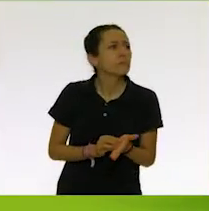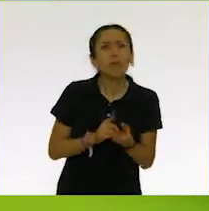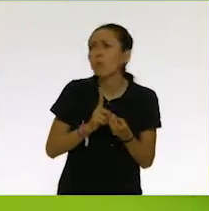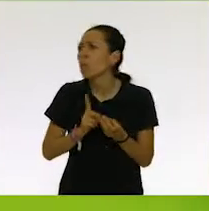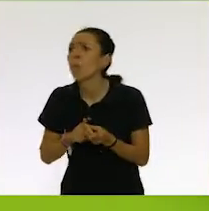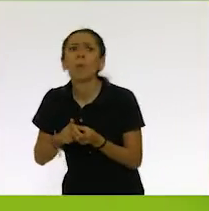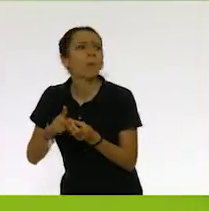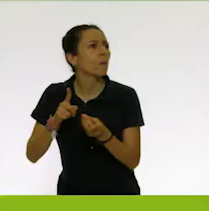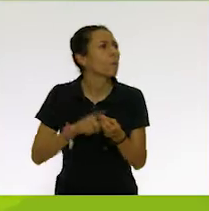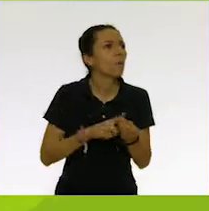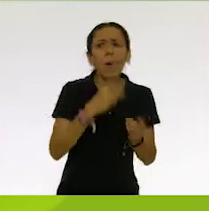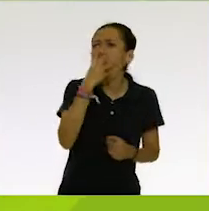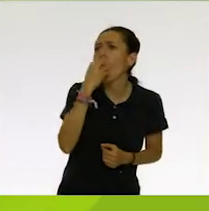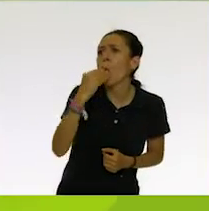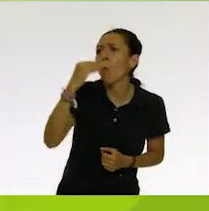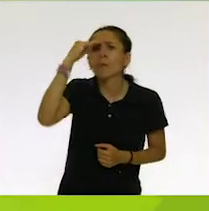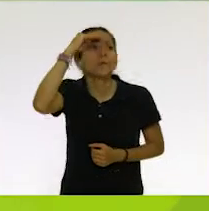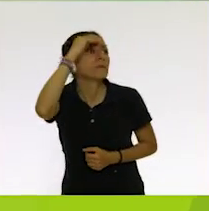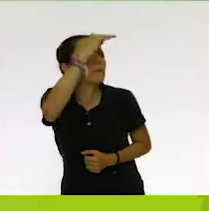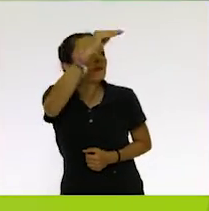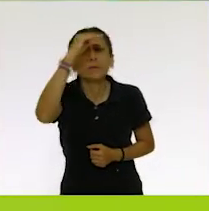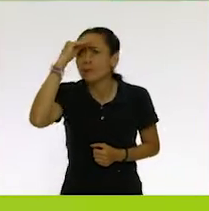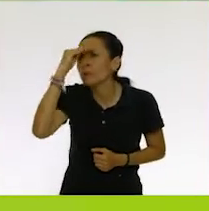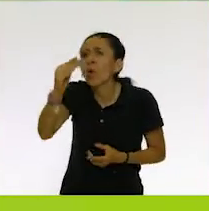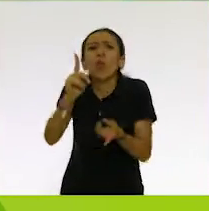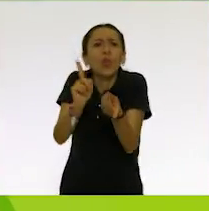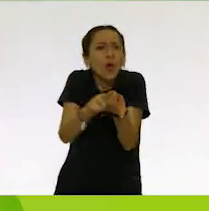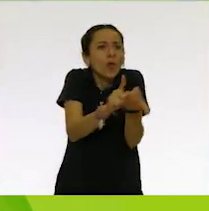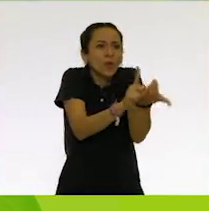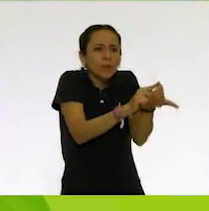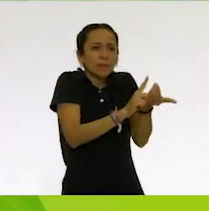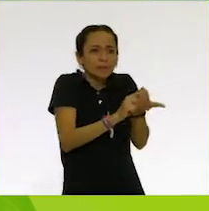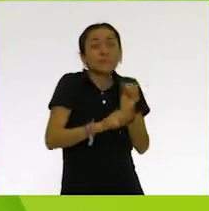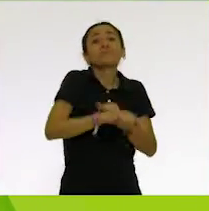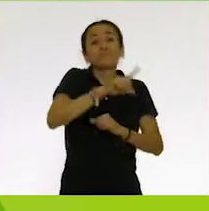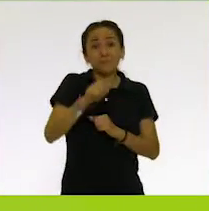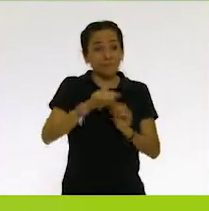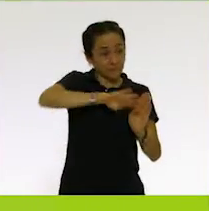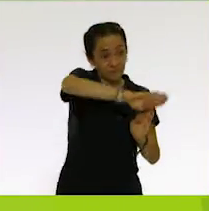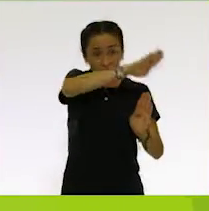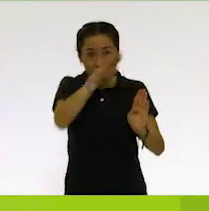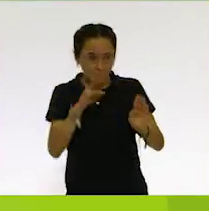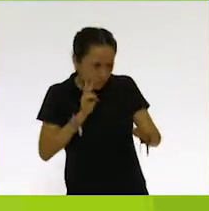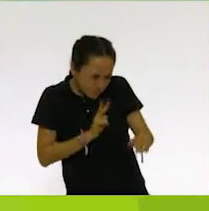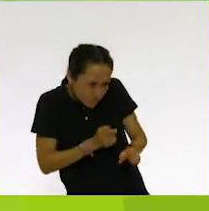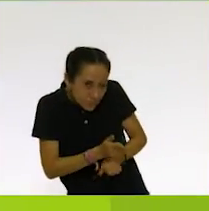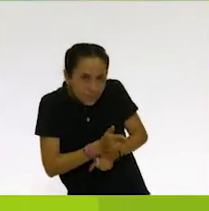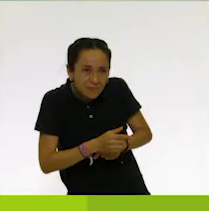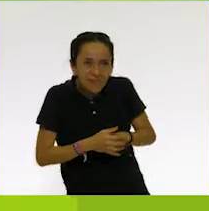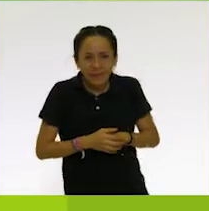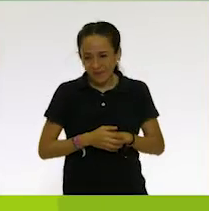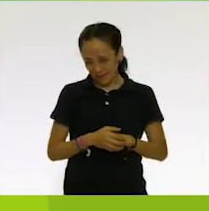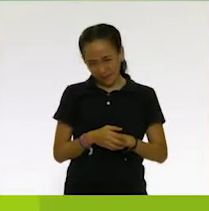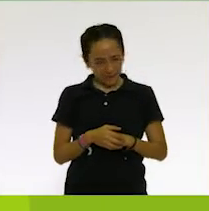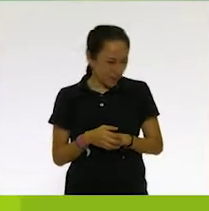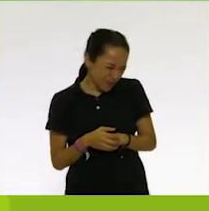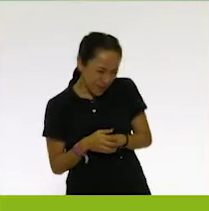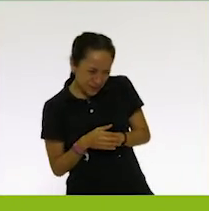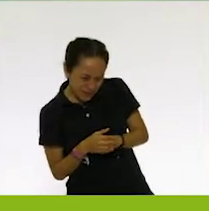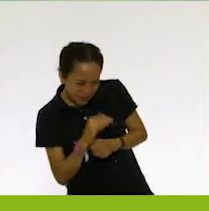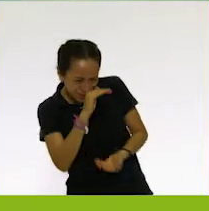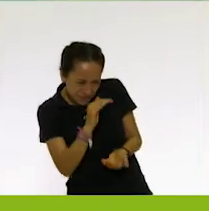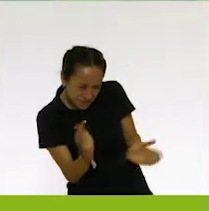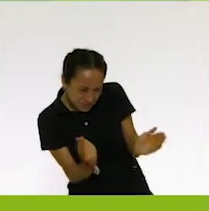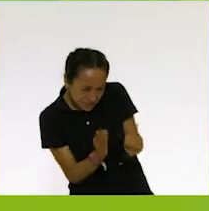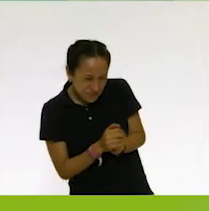Y entonces lo vio ahí en la cueva y le dijo, criatura pequeña,